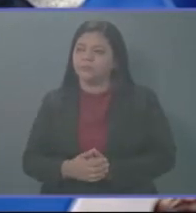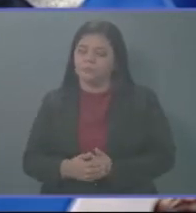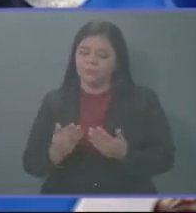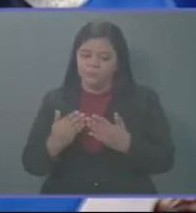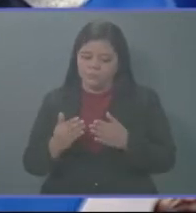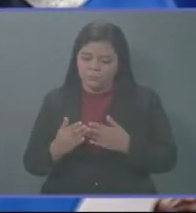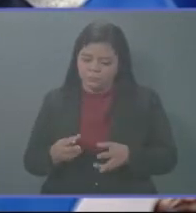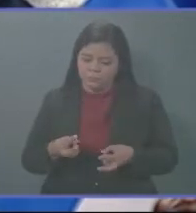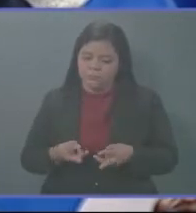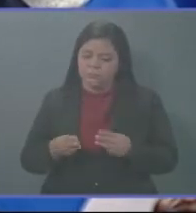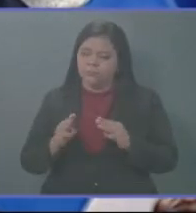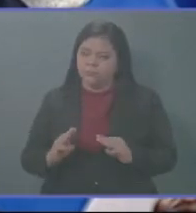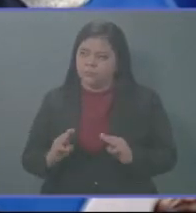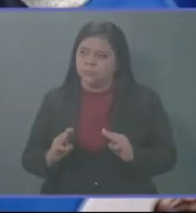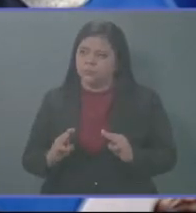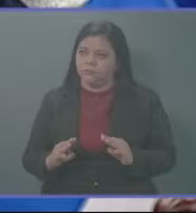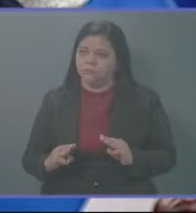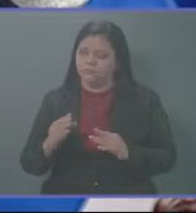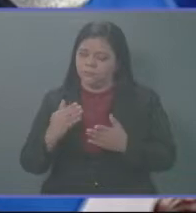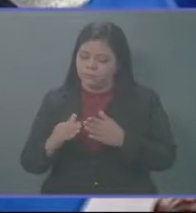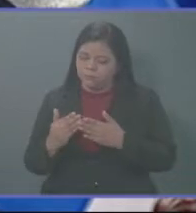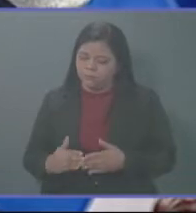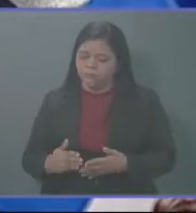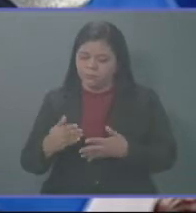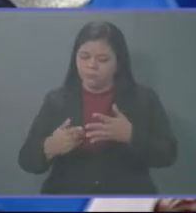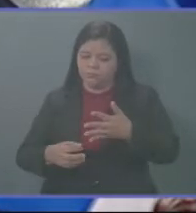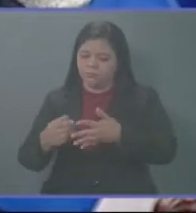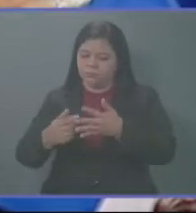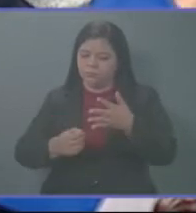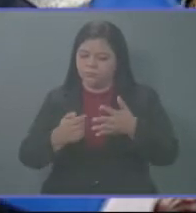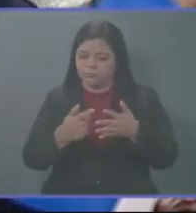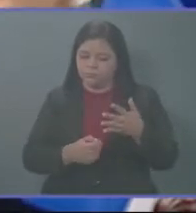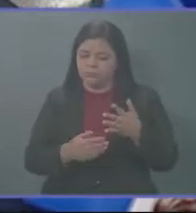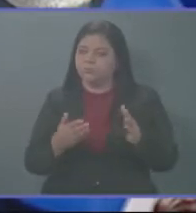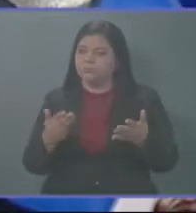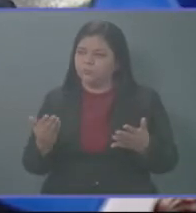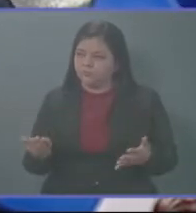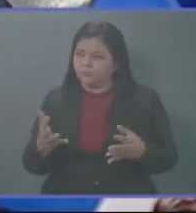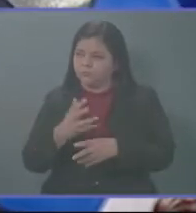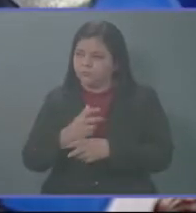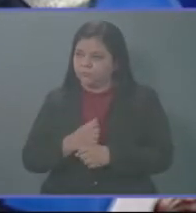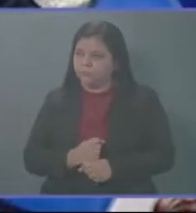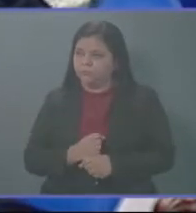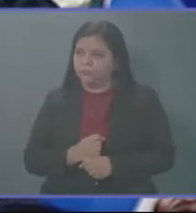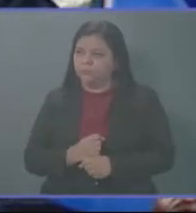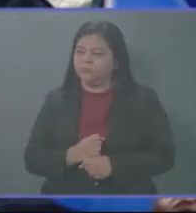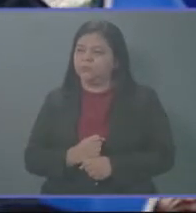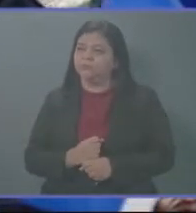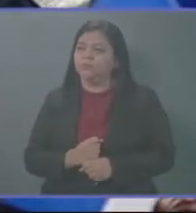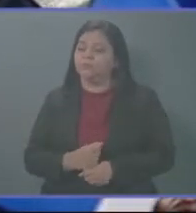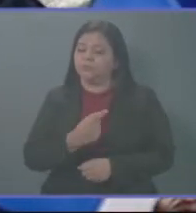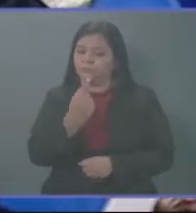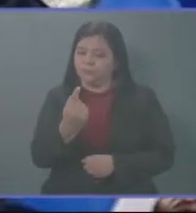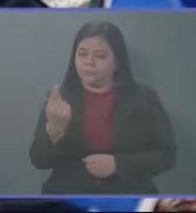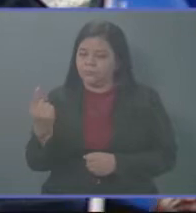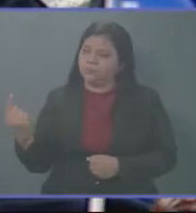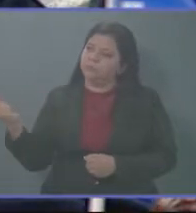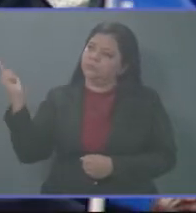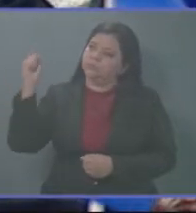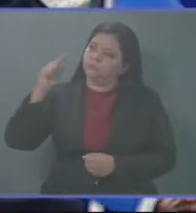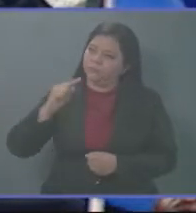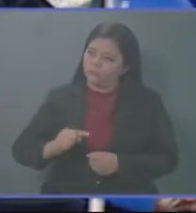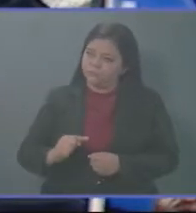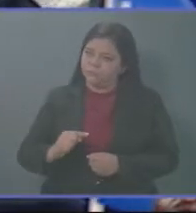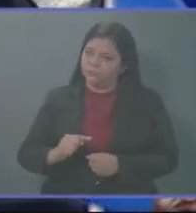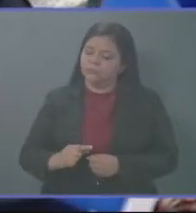mecanismos, instructivos para asegurar el retorno